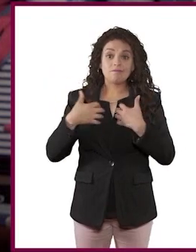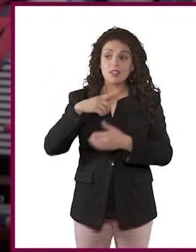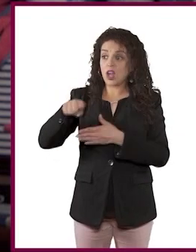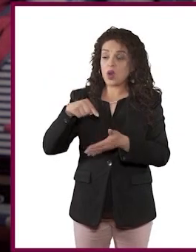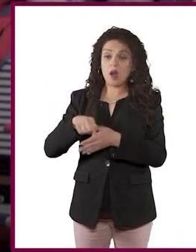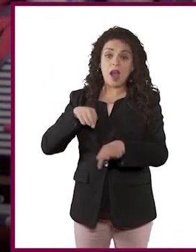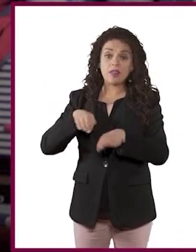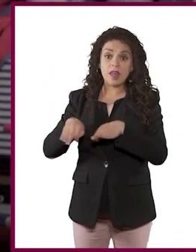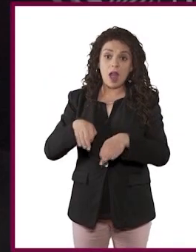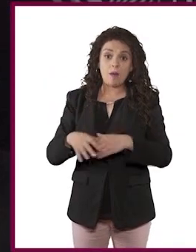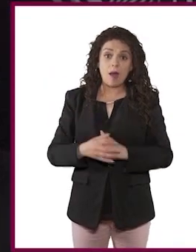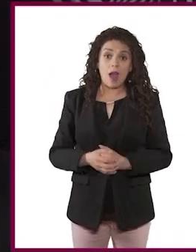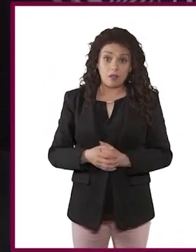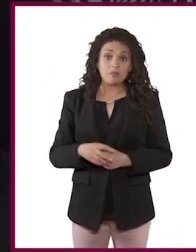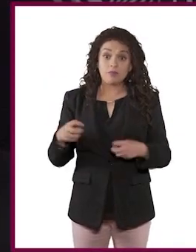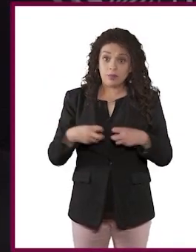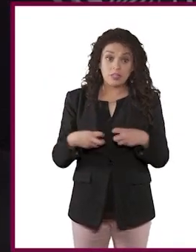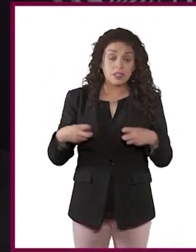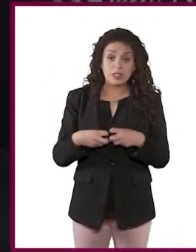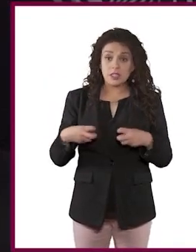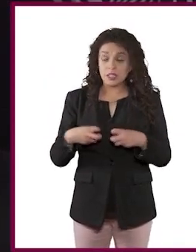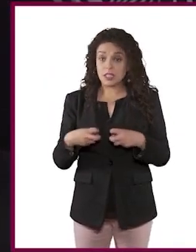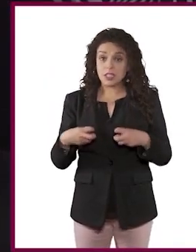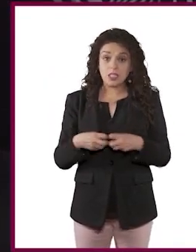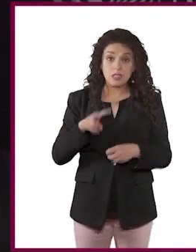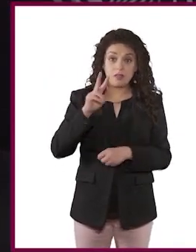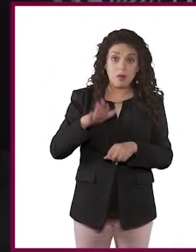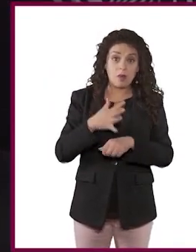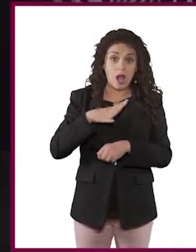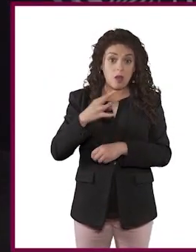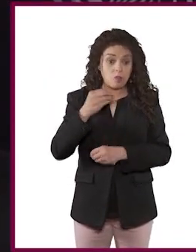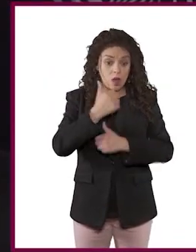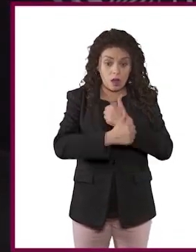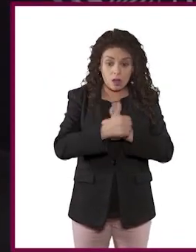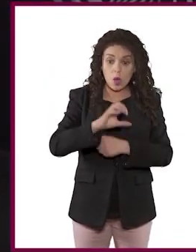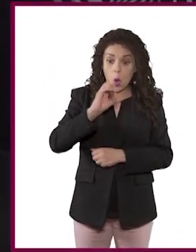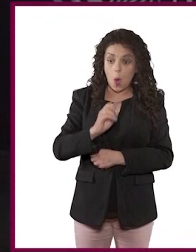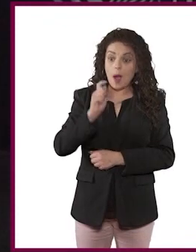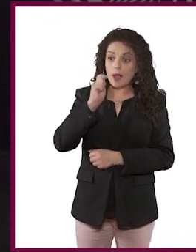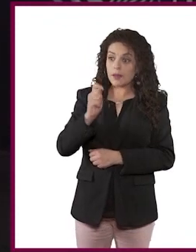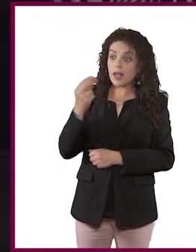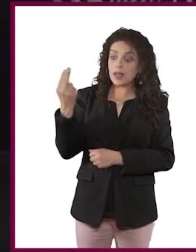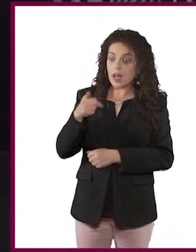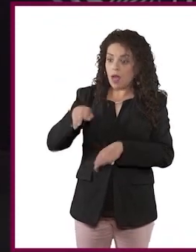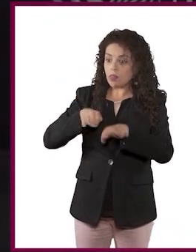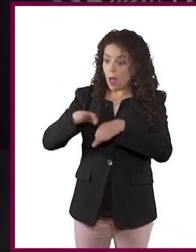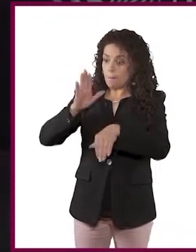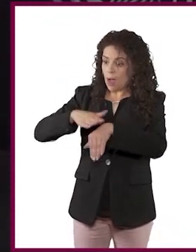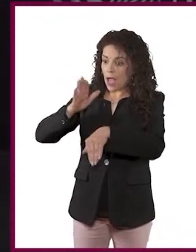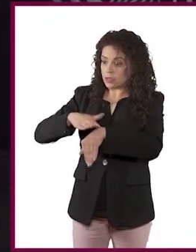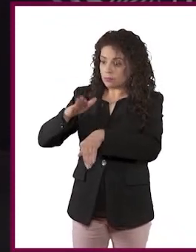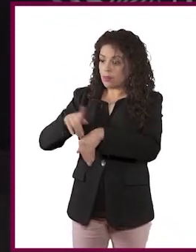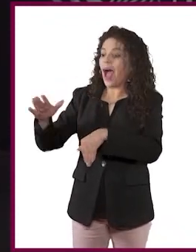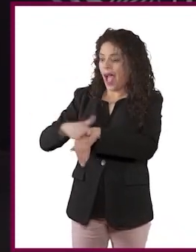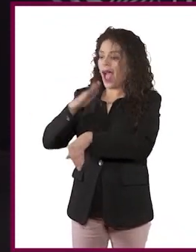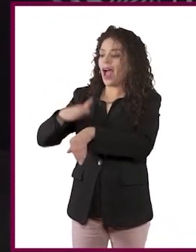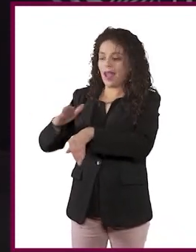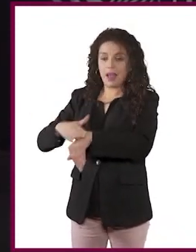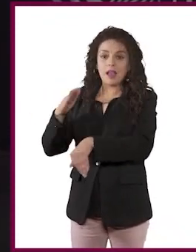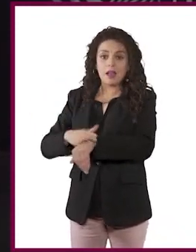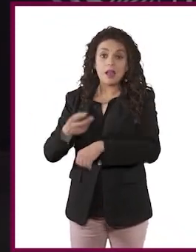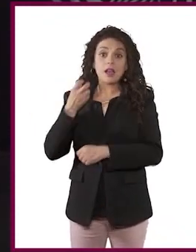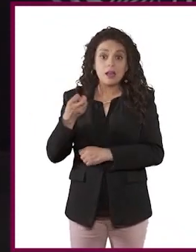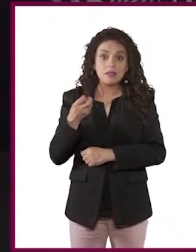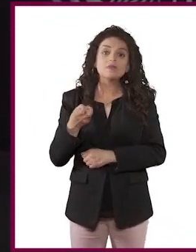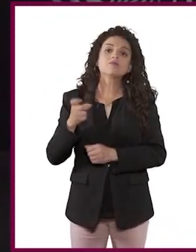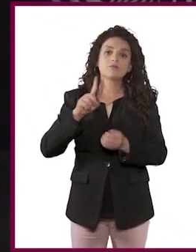del espacio de trabajo. En empresas donde hay una alta competitividad o se exigen cuotas altas de productividad, es